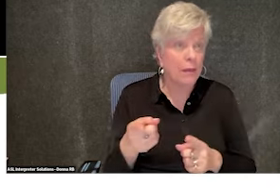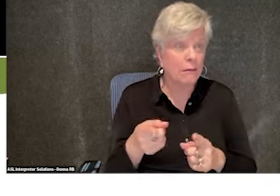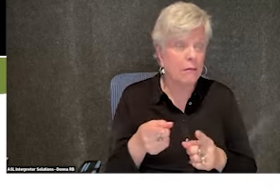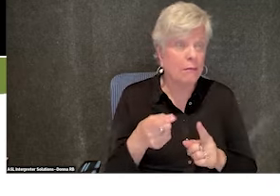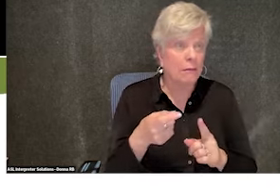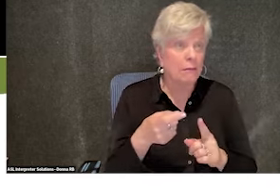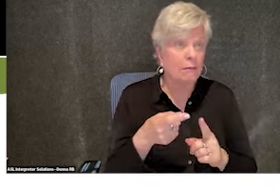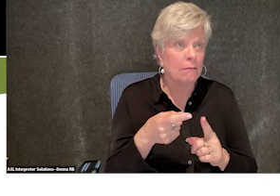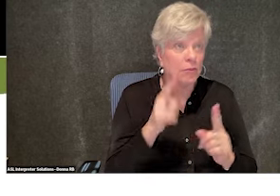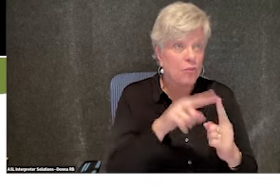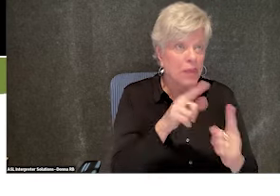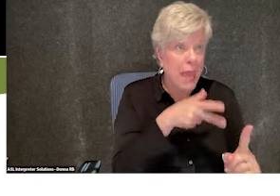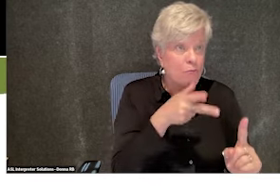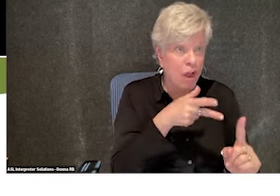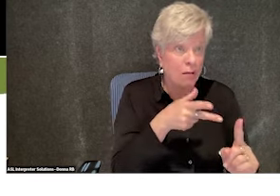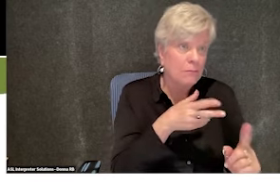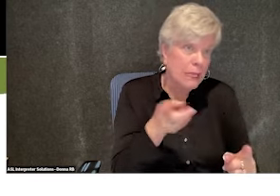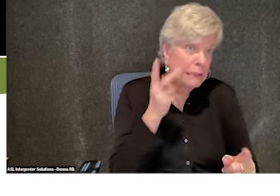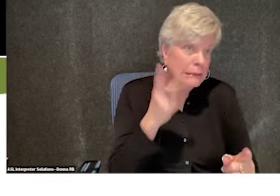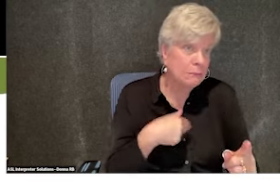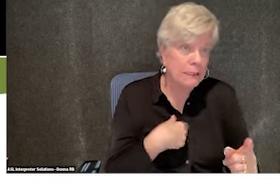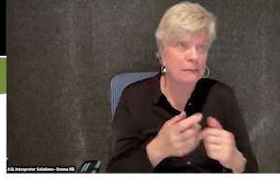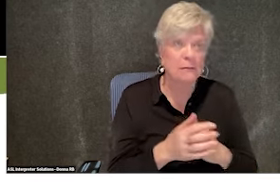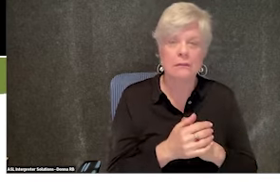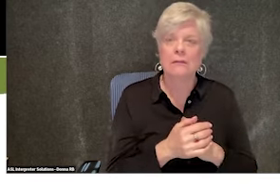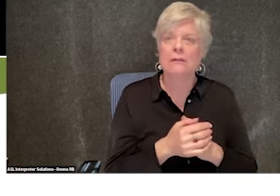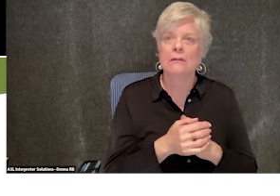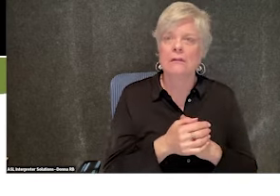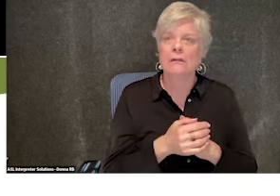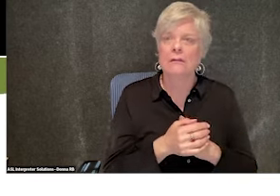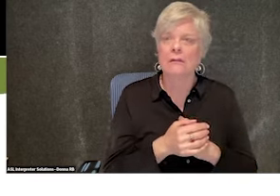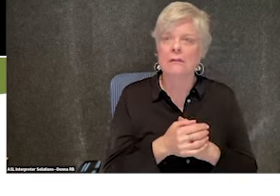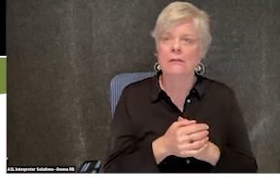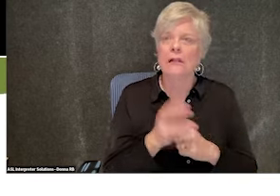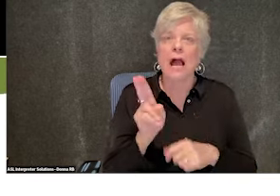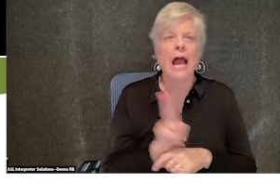cosas que me ayudan si yo quiero, por ejemplo,